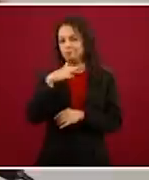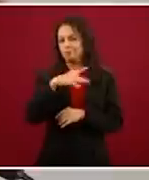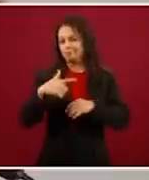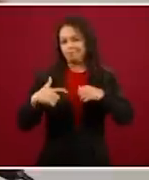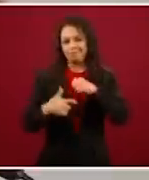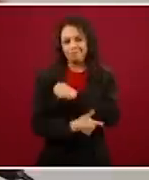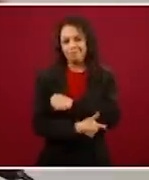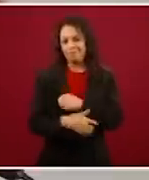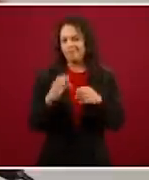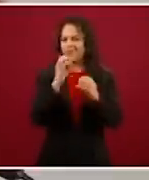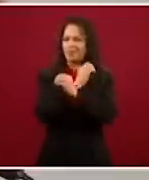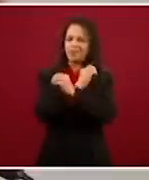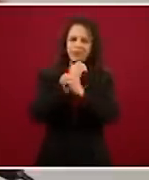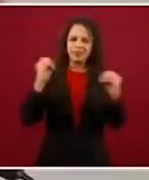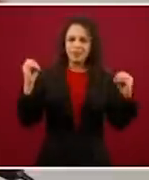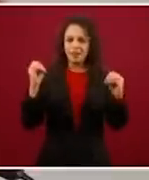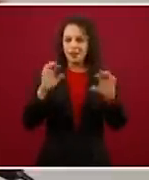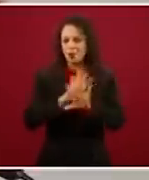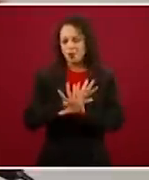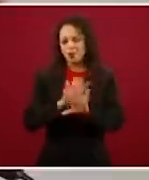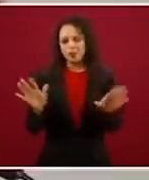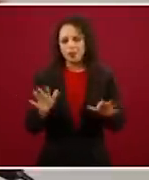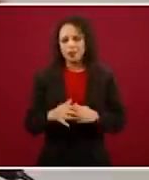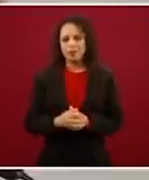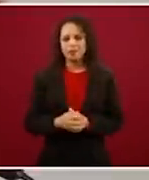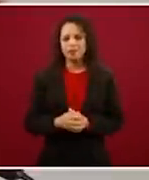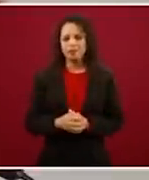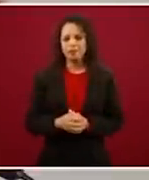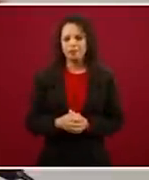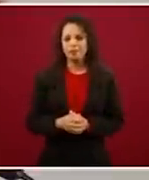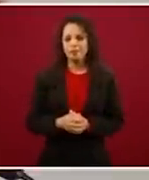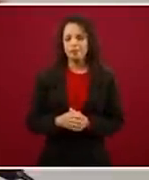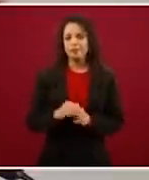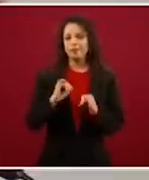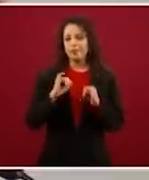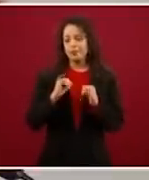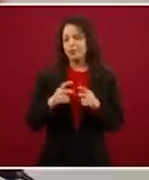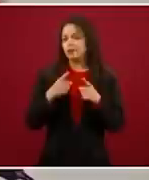Cero corrupción, cero impunidad.